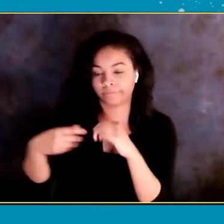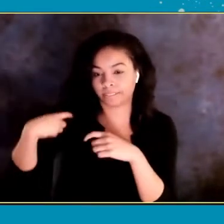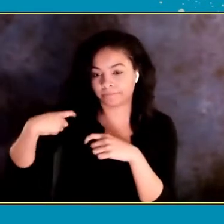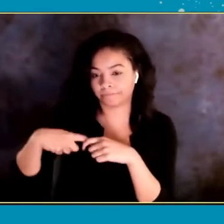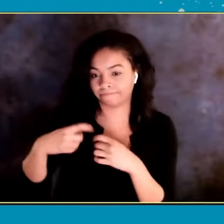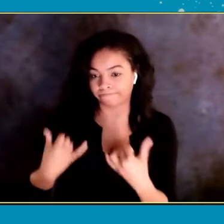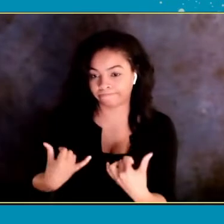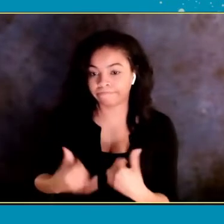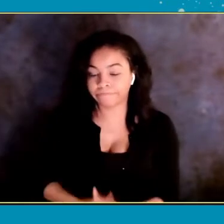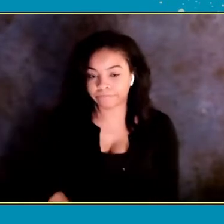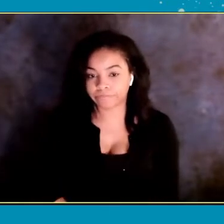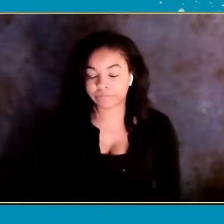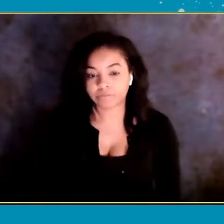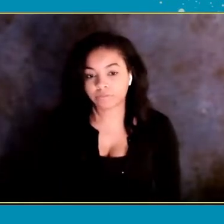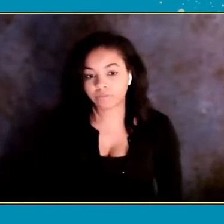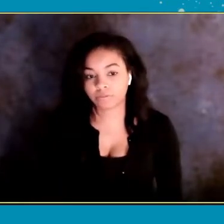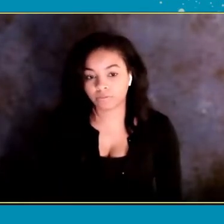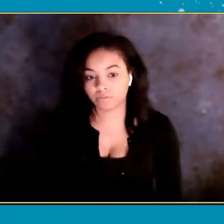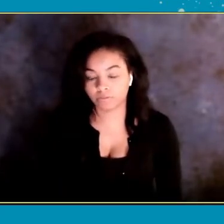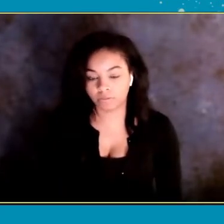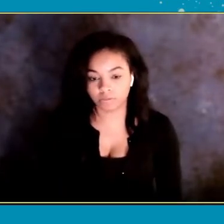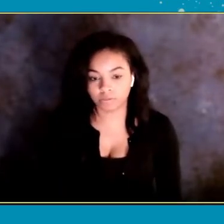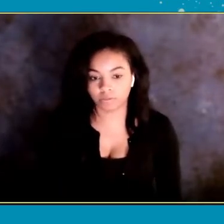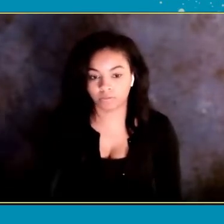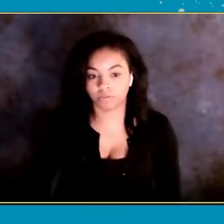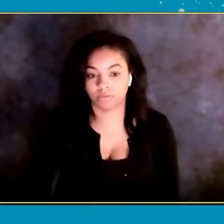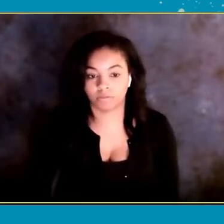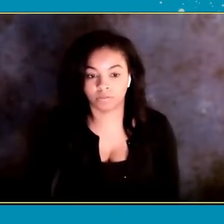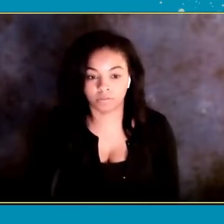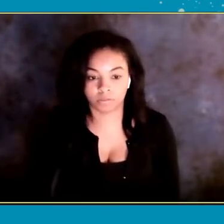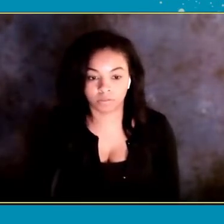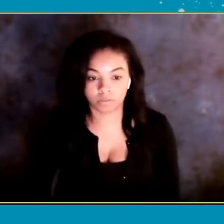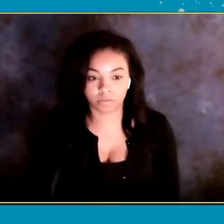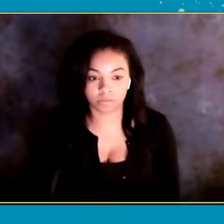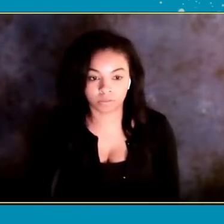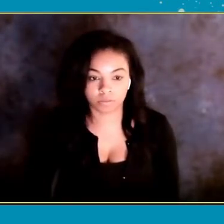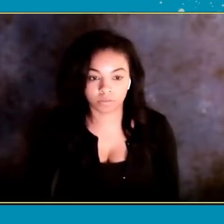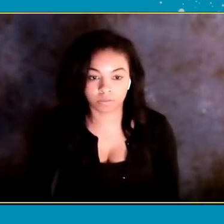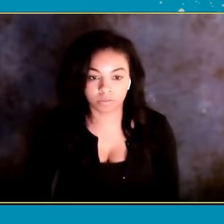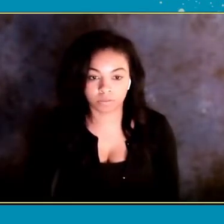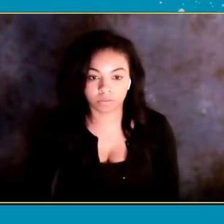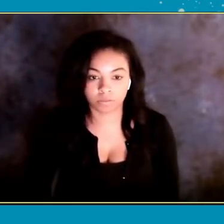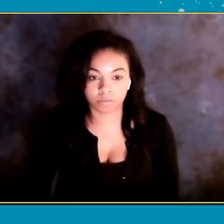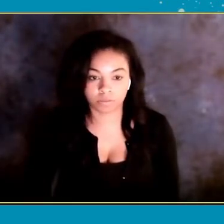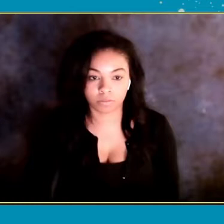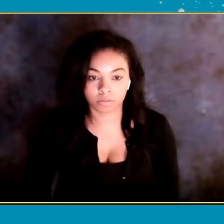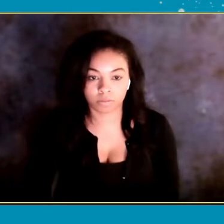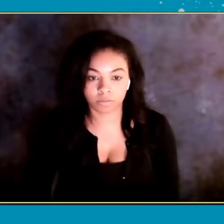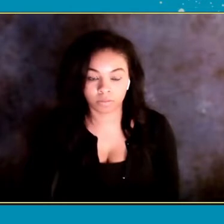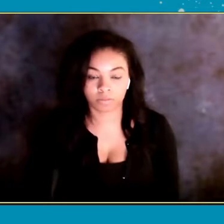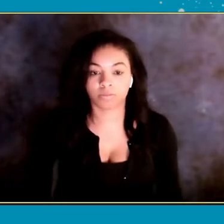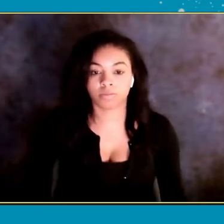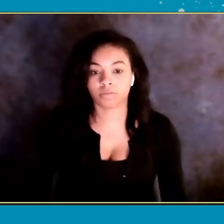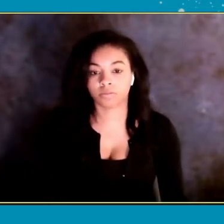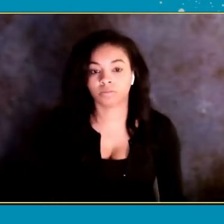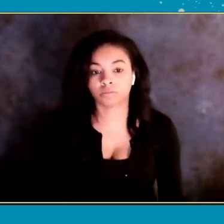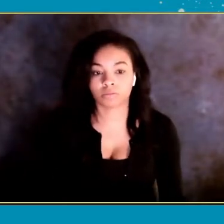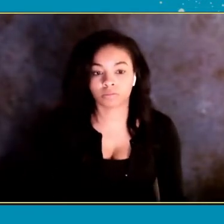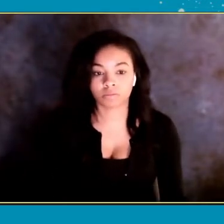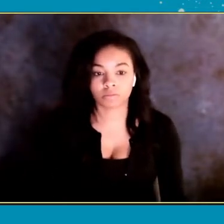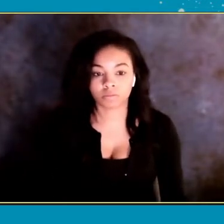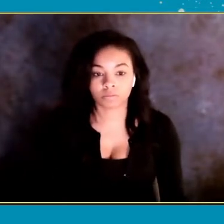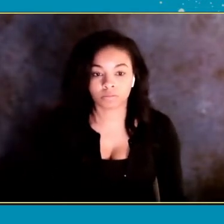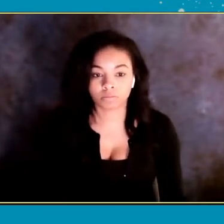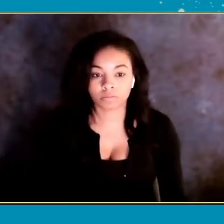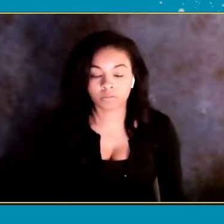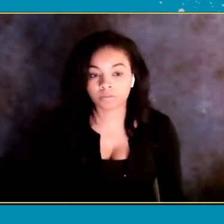al encuentro virtual de Frontline. Soy Luz Chávez González con United We Dream y estamos muy